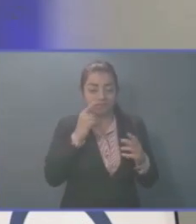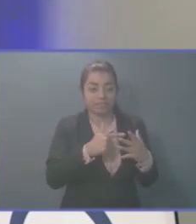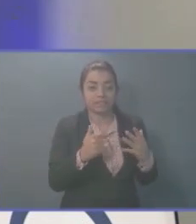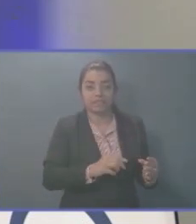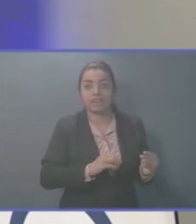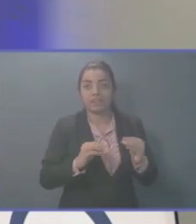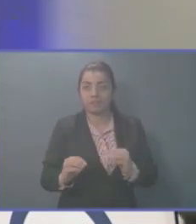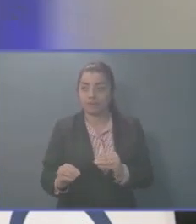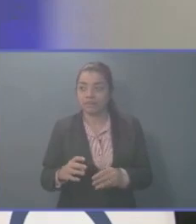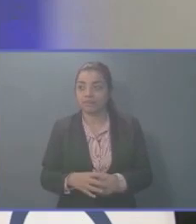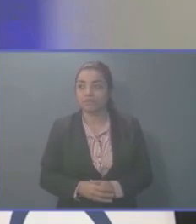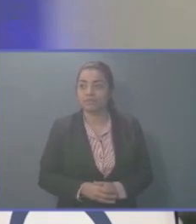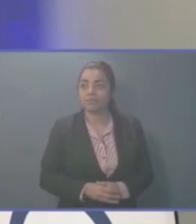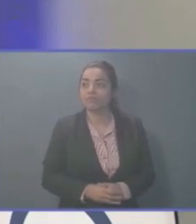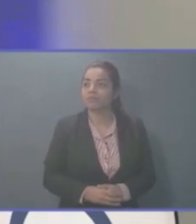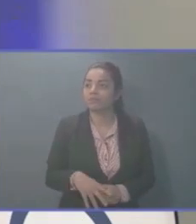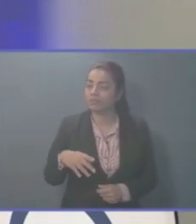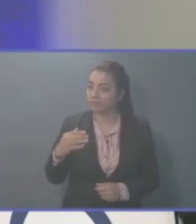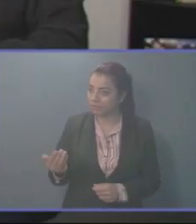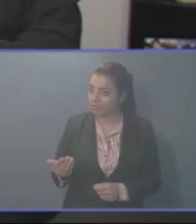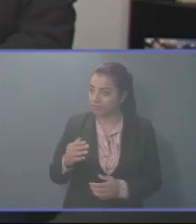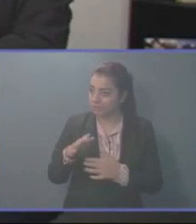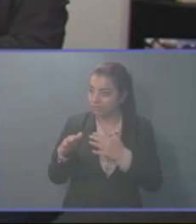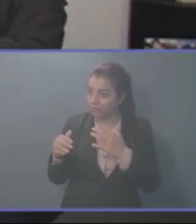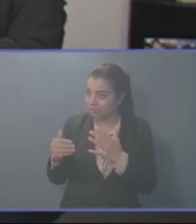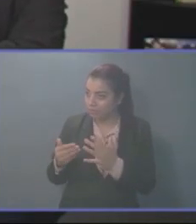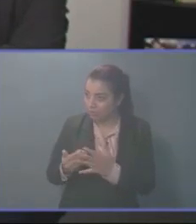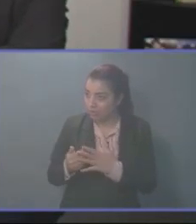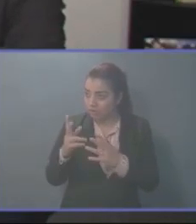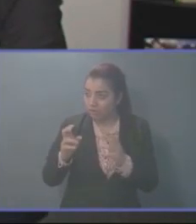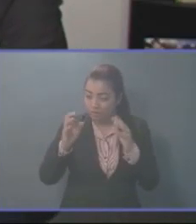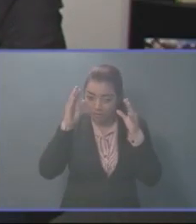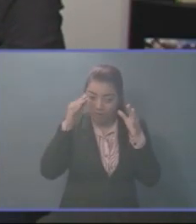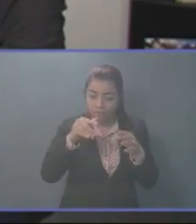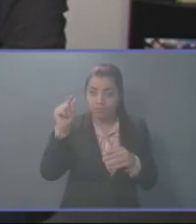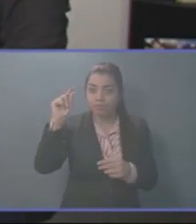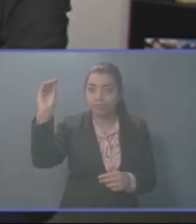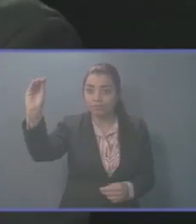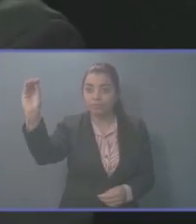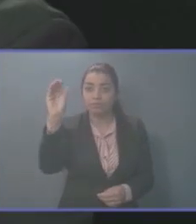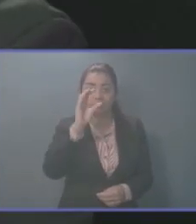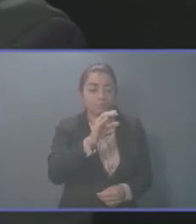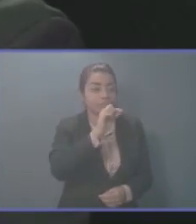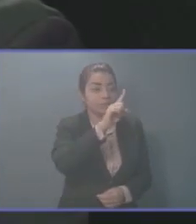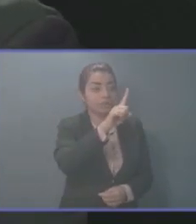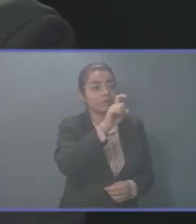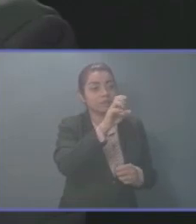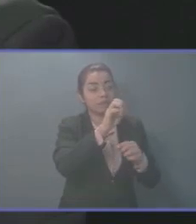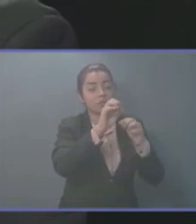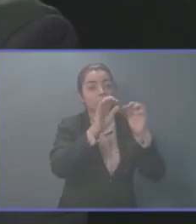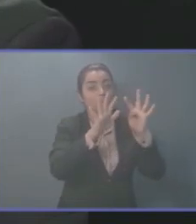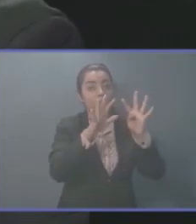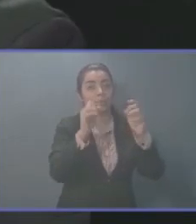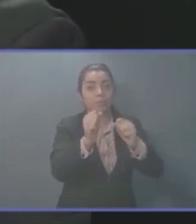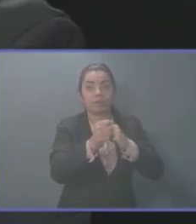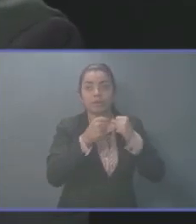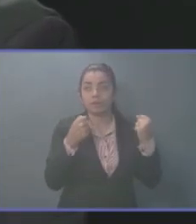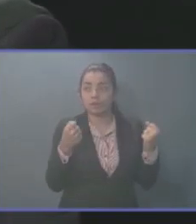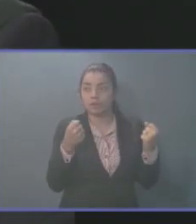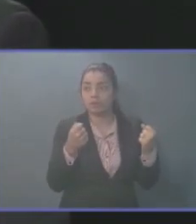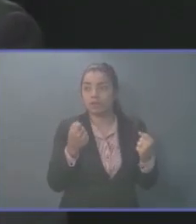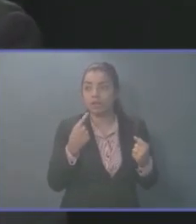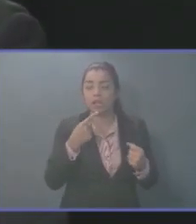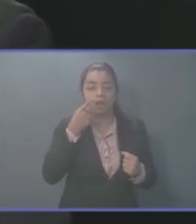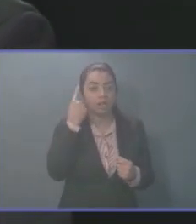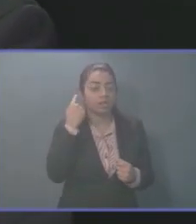aplicación de la ley. Como todo gira alrededor del préstamo, diputada, de estos 109 millones, ayer el